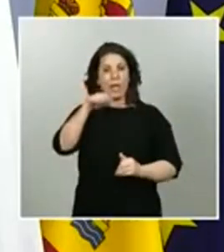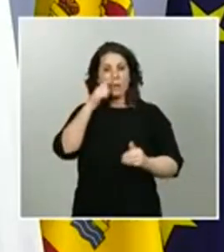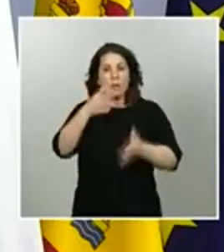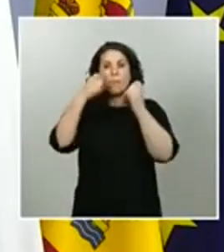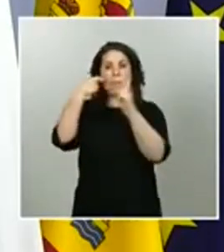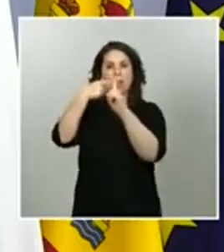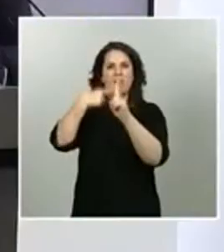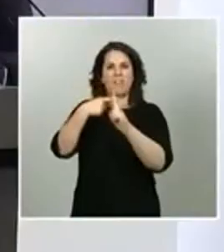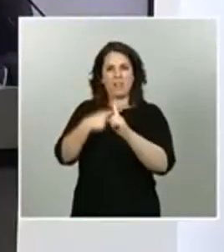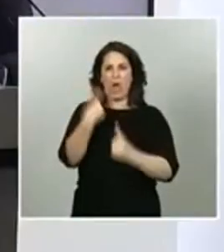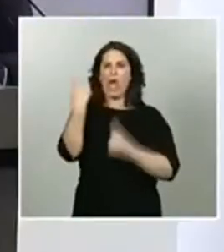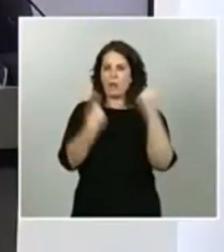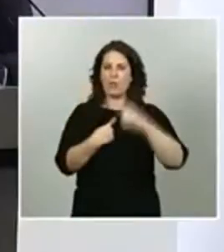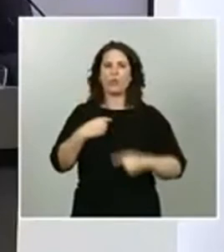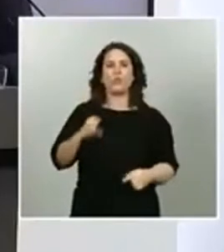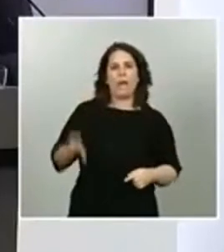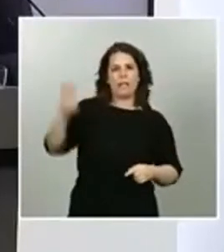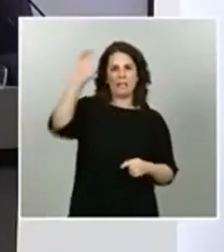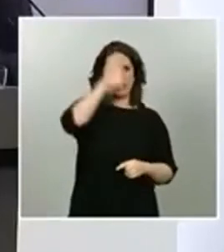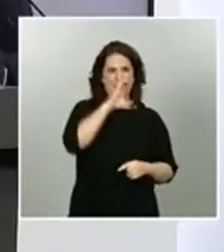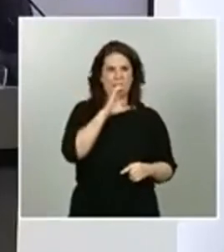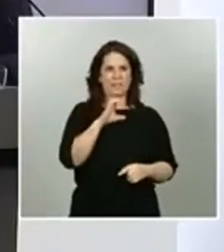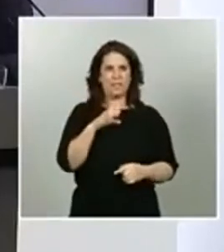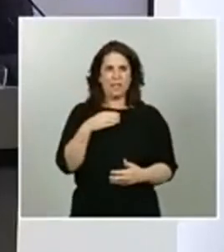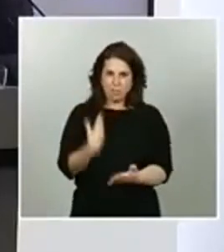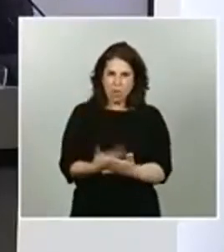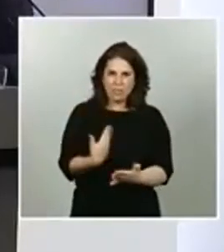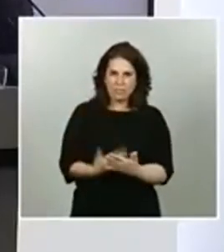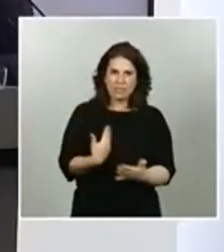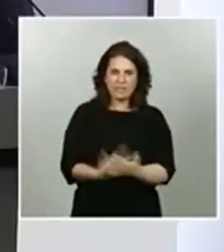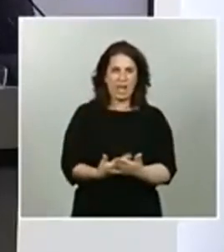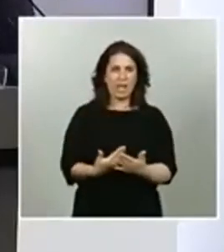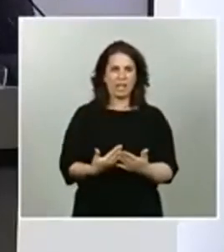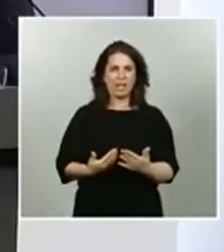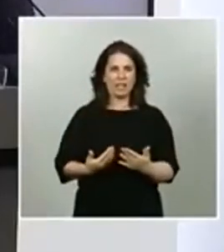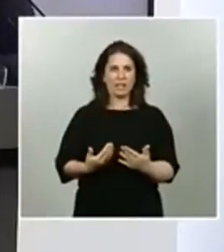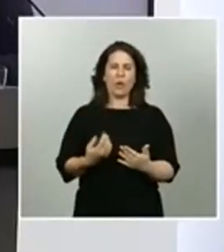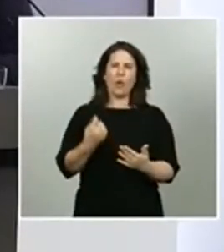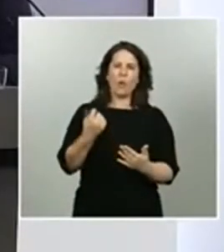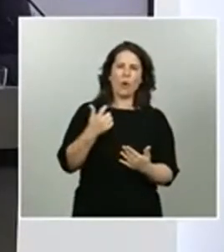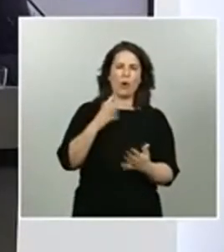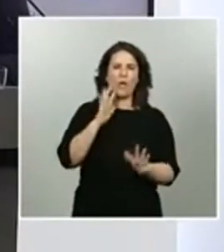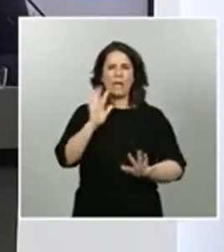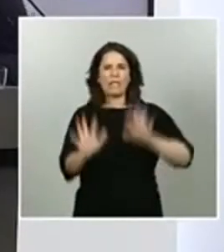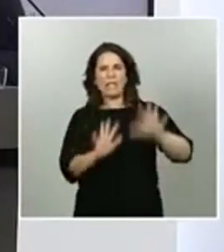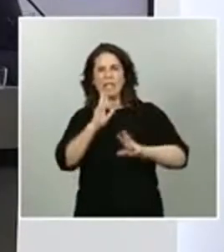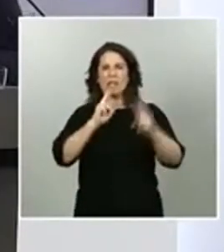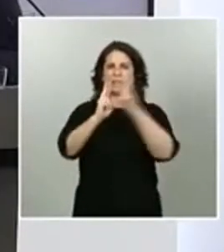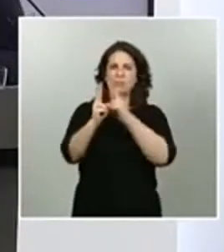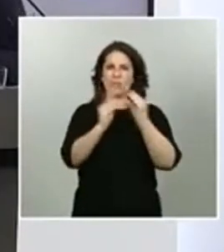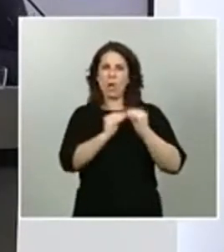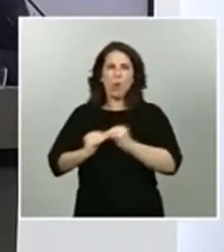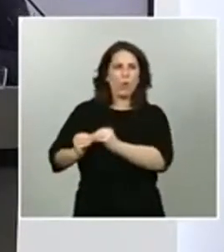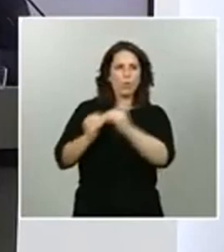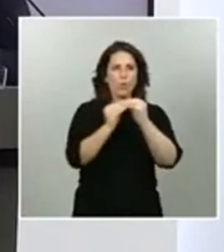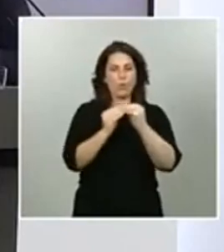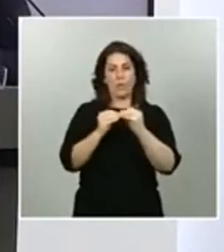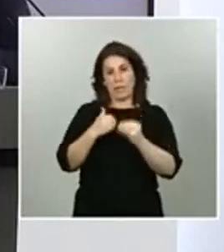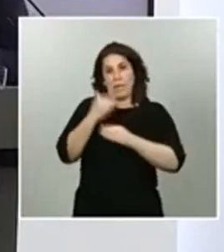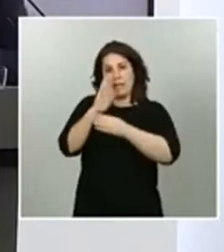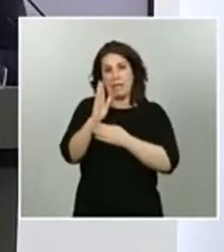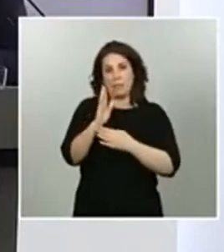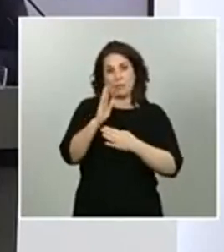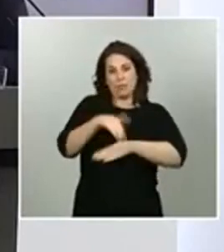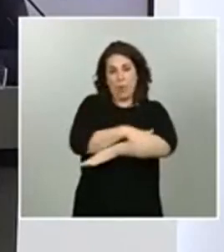que muestran, al menos públicamente, alguna reticencia a esta respuesta común que estamos planteando distintos gobiernos, entre ellos el español y el